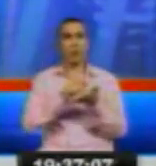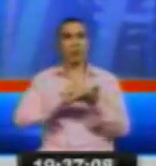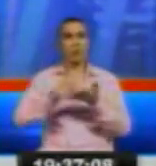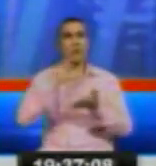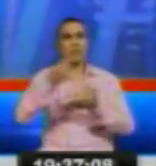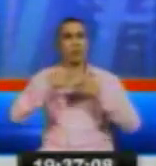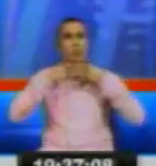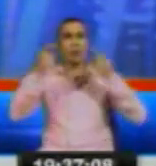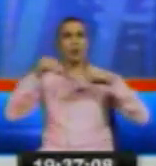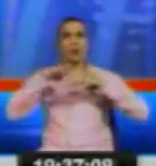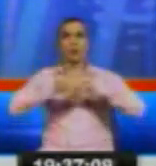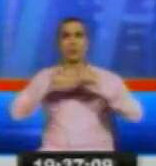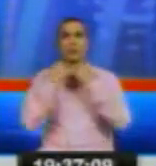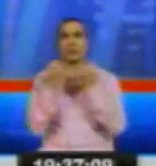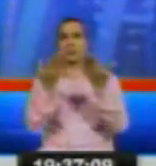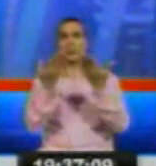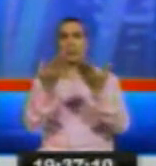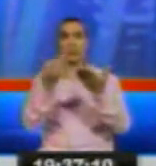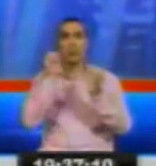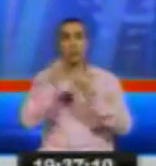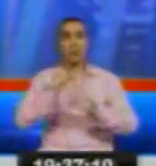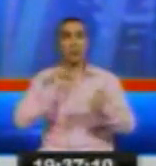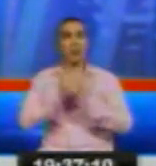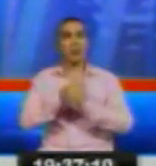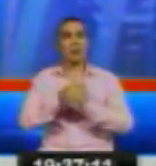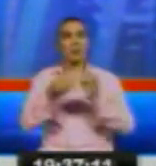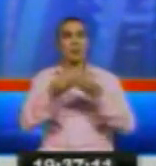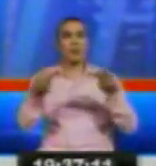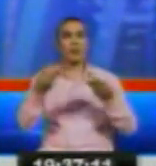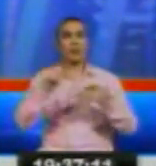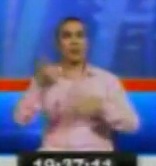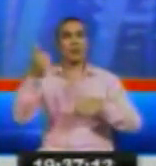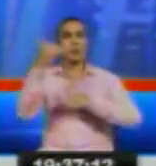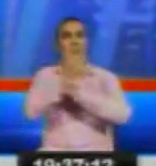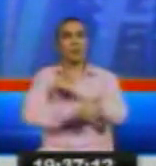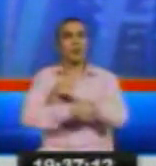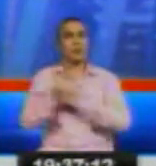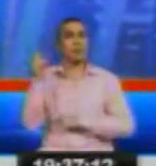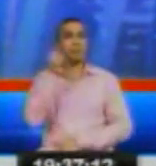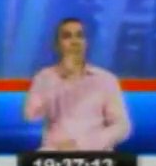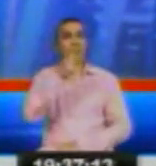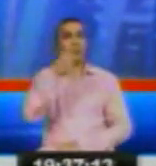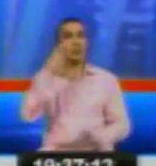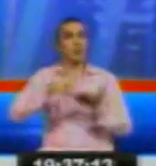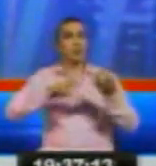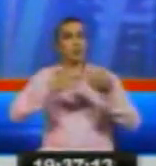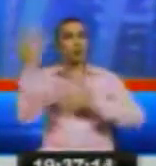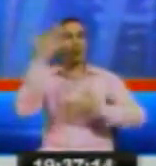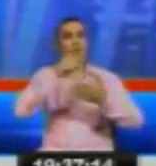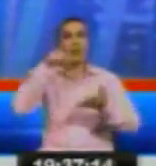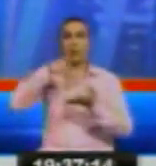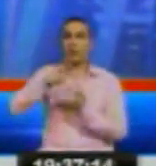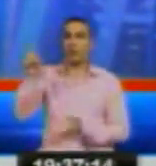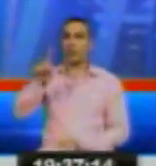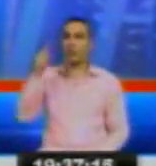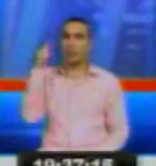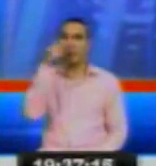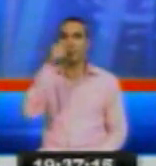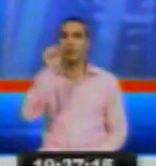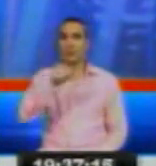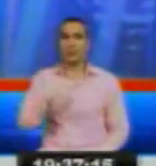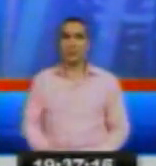rumores difundidos en redes sociales. Lo que circula son materiales de otros países que han generado confusión a la ciudadanía. Veamos.